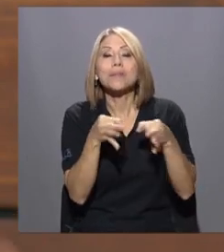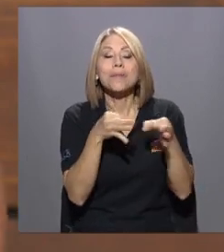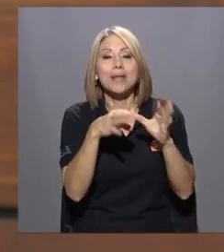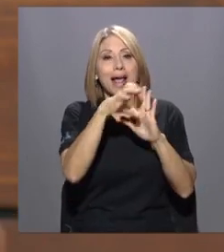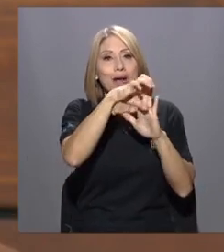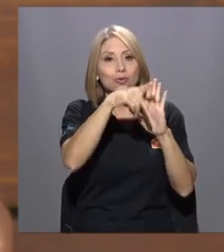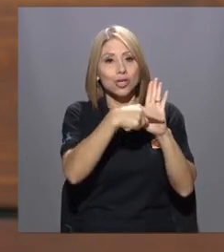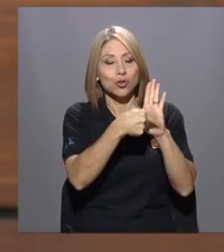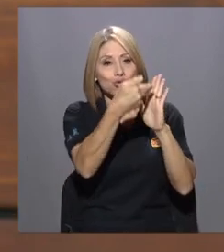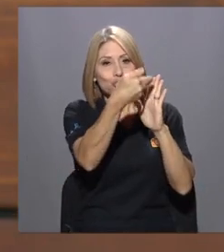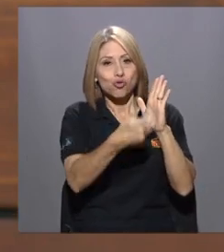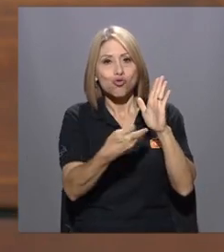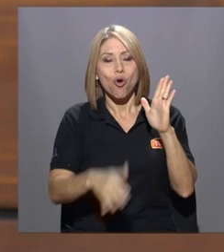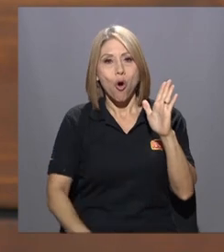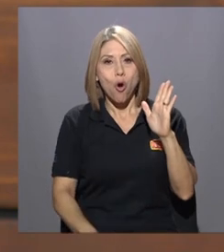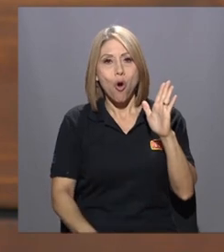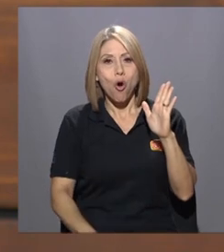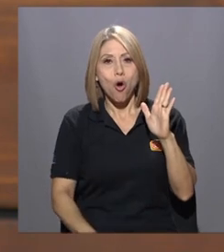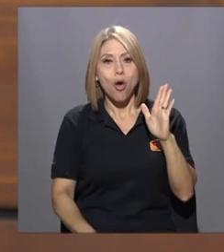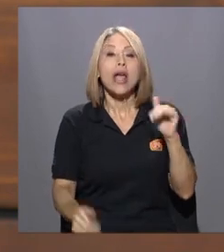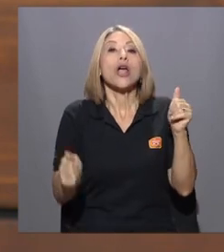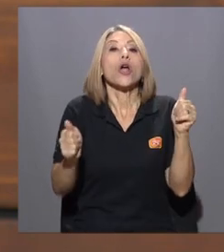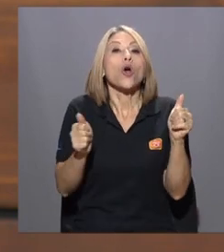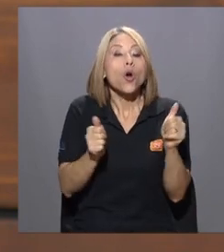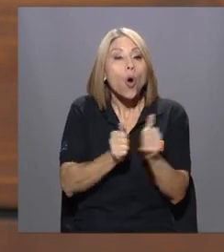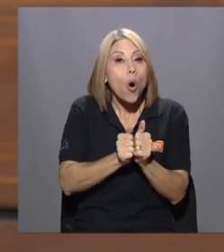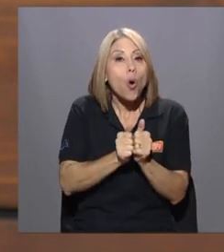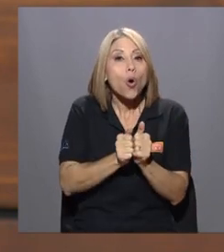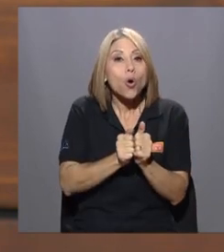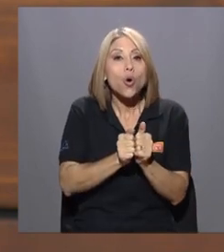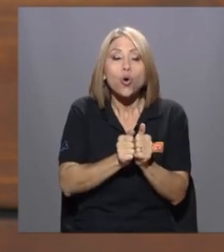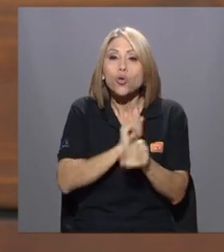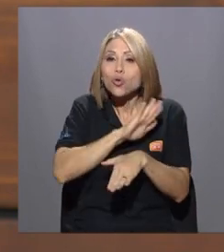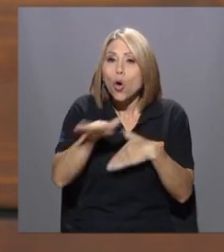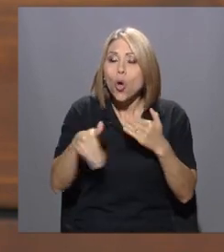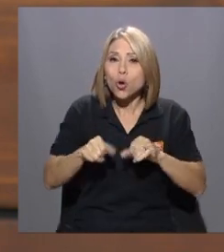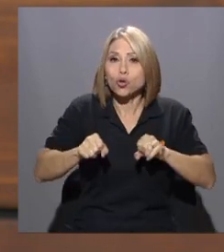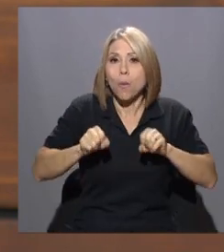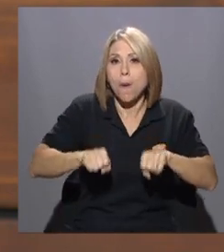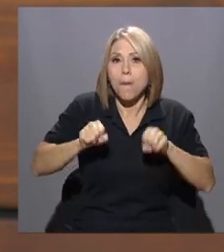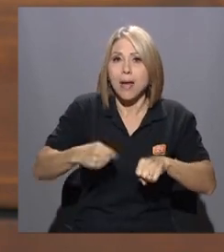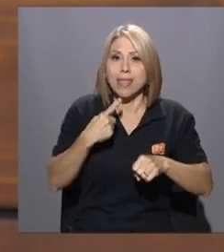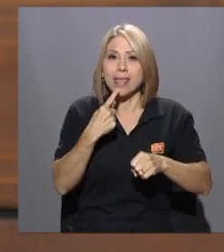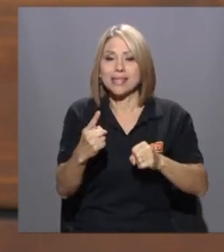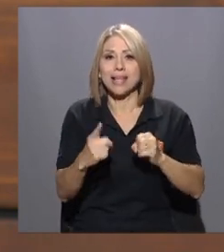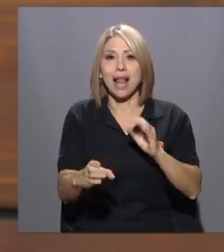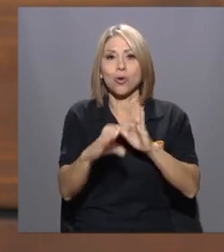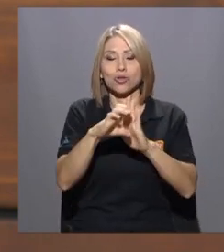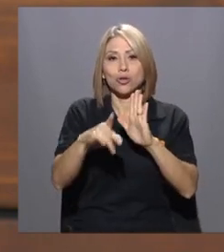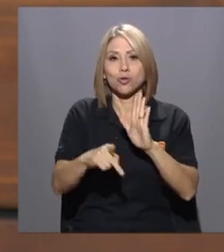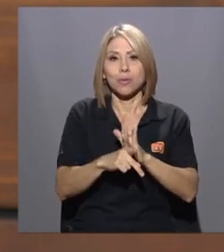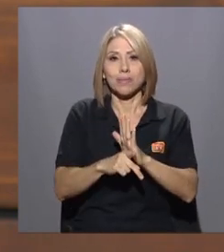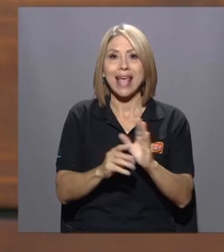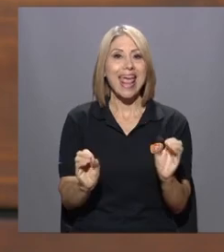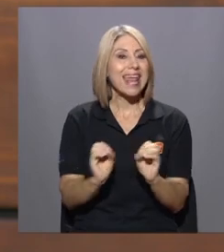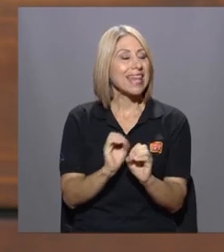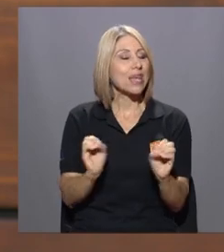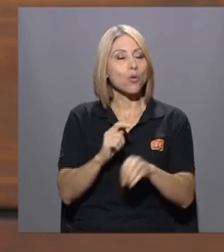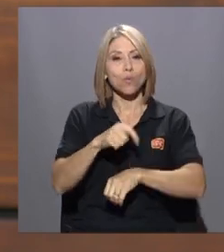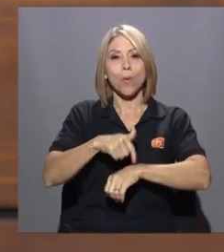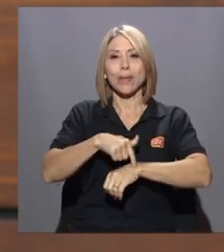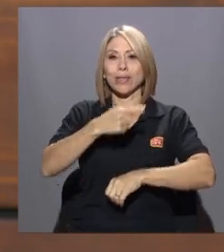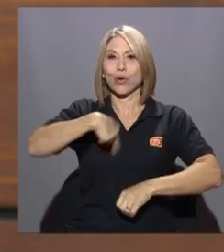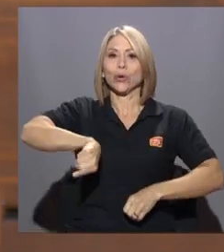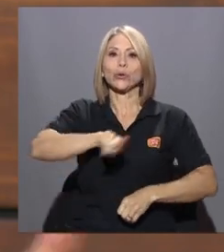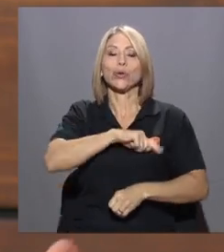Política y con los alcances que dice la Constitución Política. En ningún momento decimos